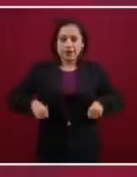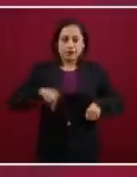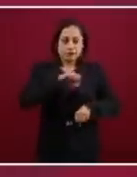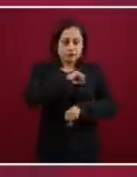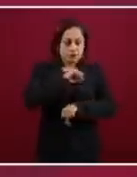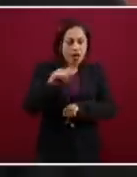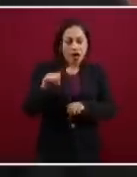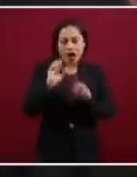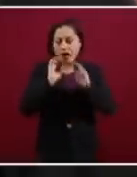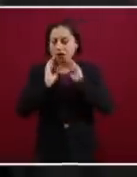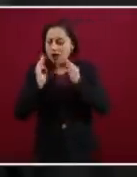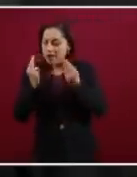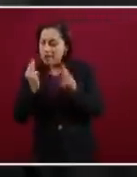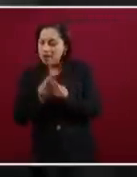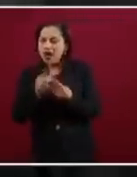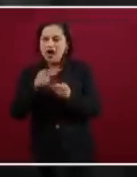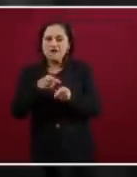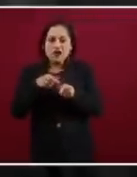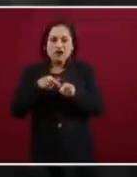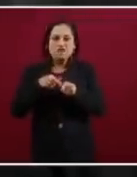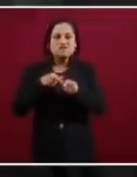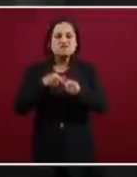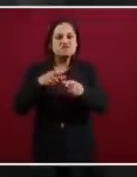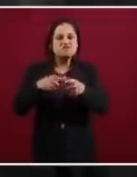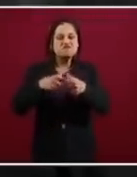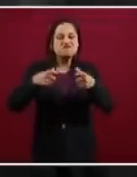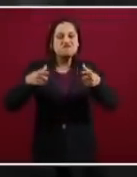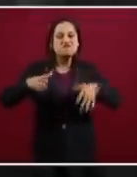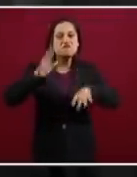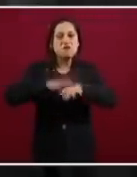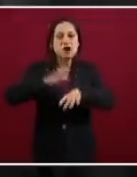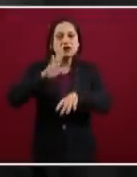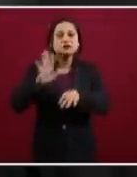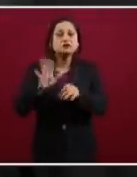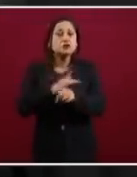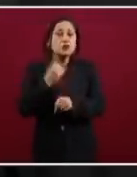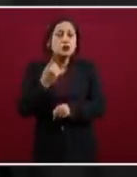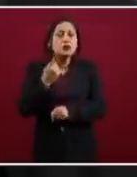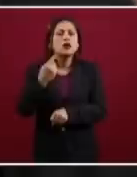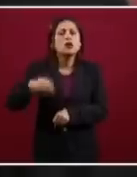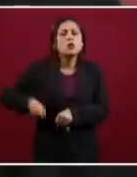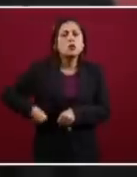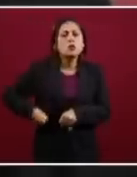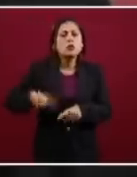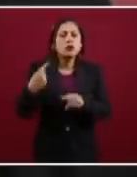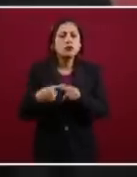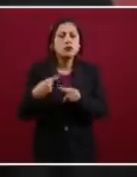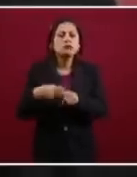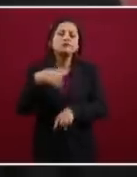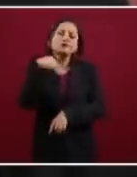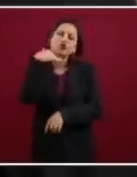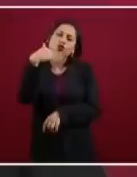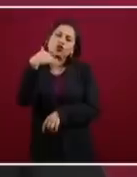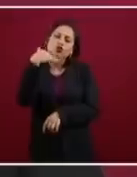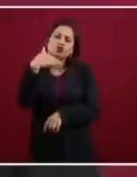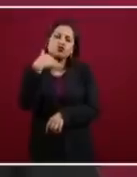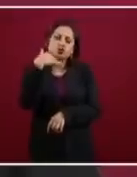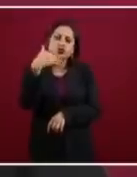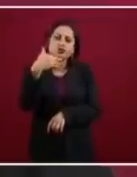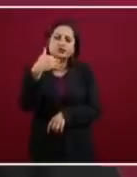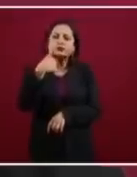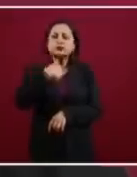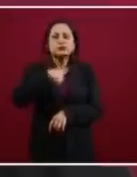yo sostengo que el principal problema de méxico era la